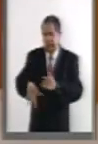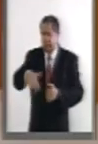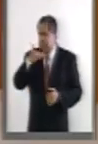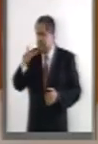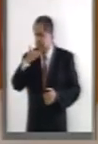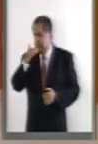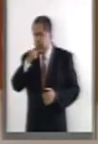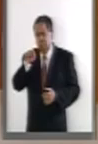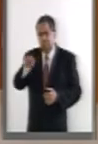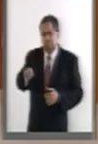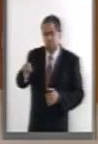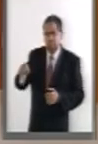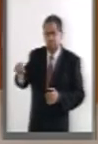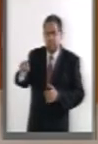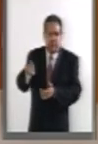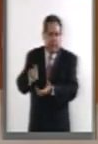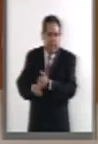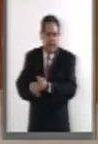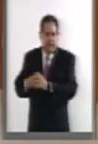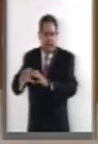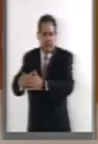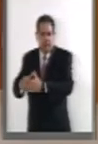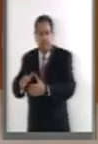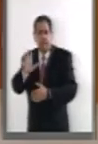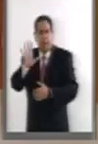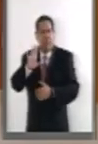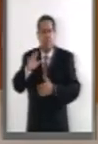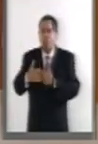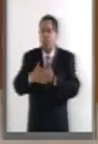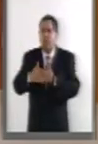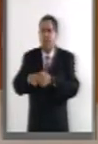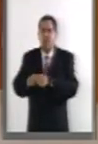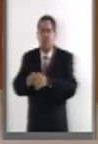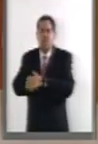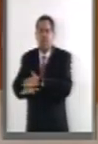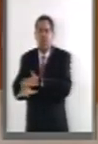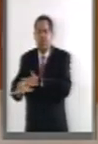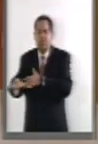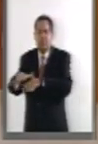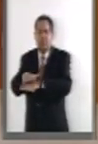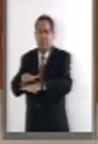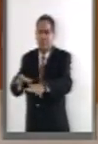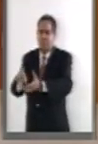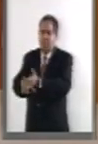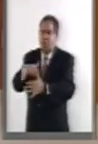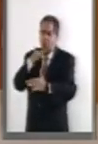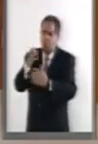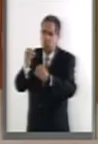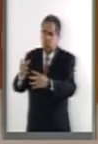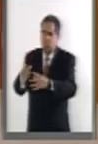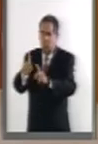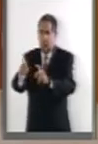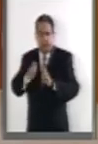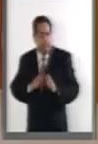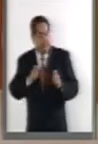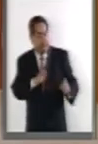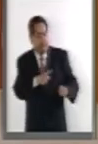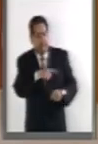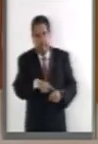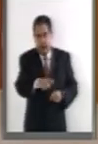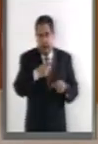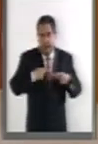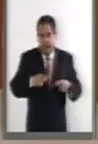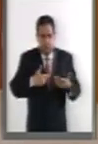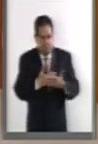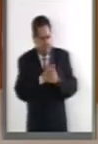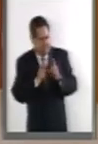corrupción, como la humedad se ha metido en todos los aspectos de la vida pública, pues volvemos a confiar en ellos. Volvemos a